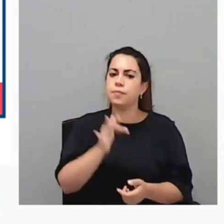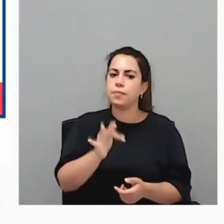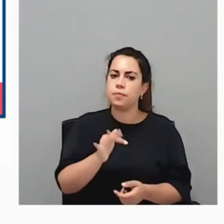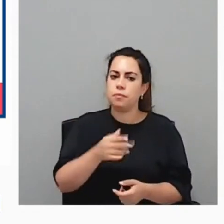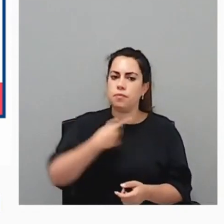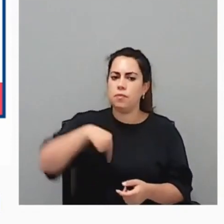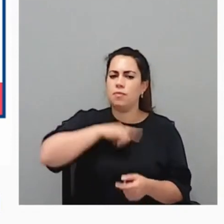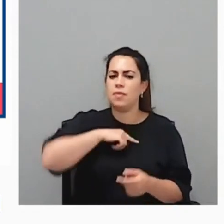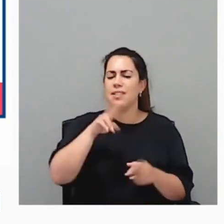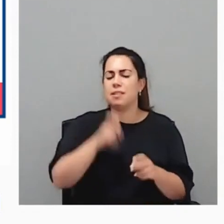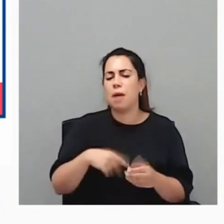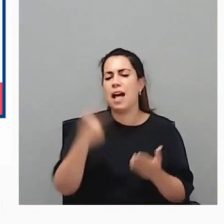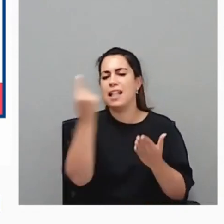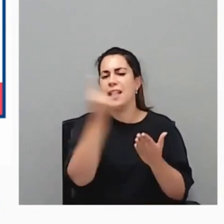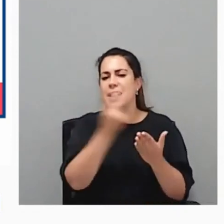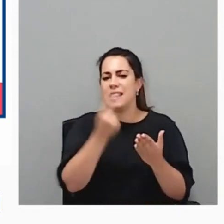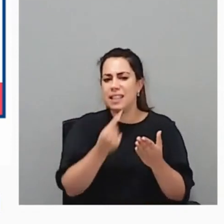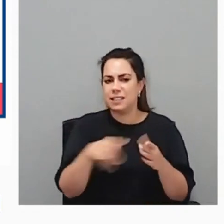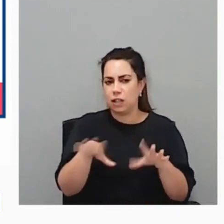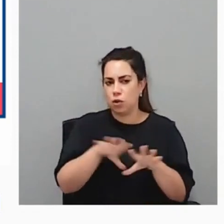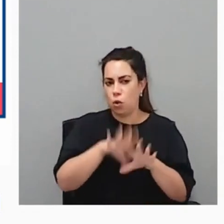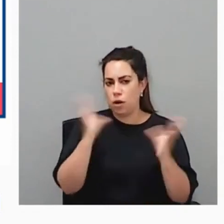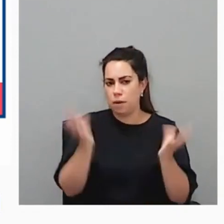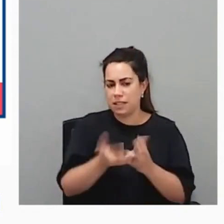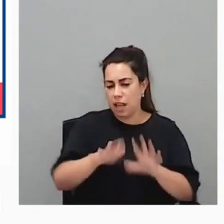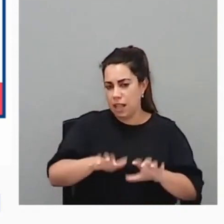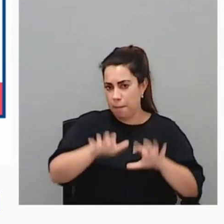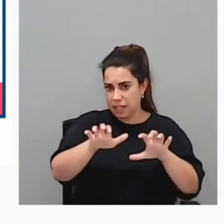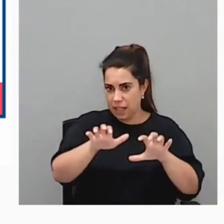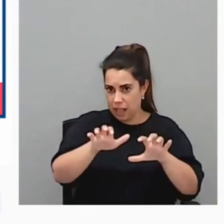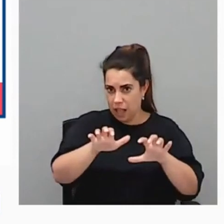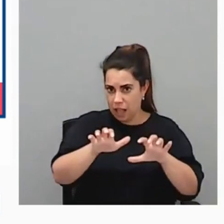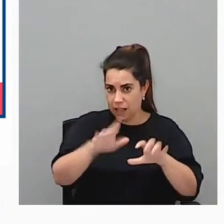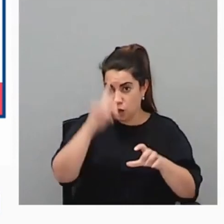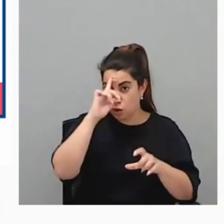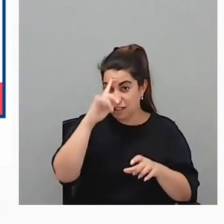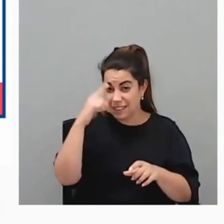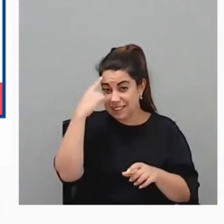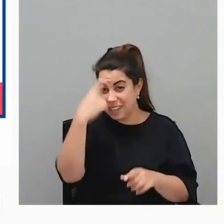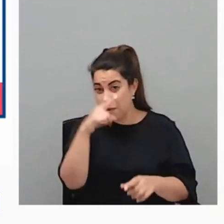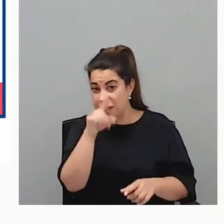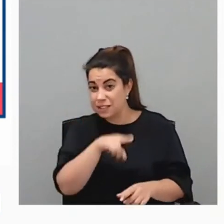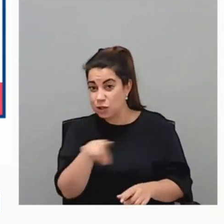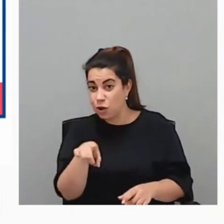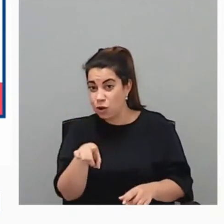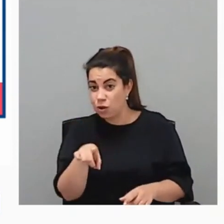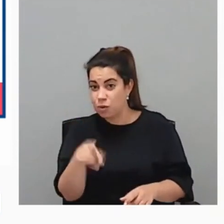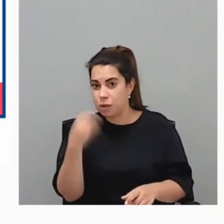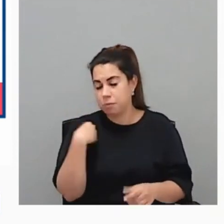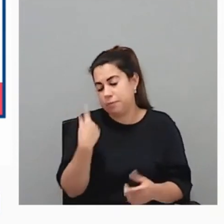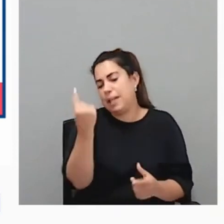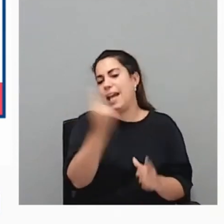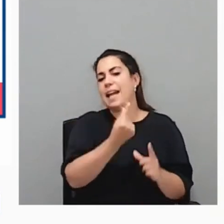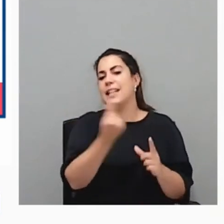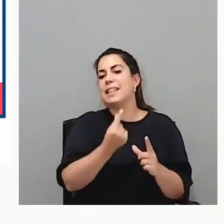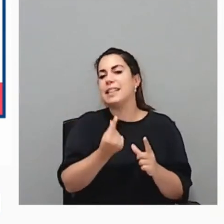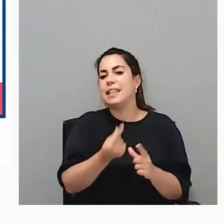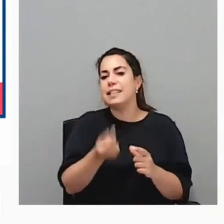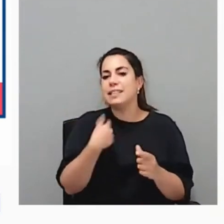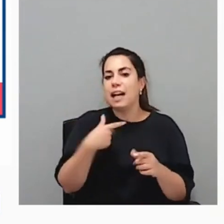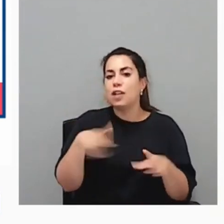diseño universal de aprendizaje, que no sé si sabéis lo que es, pero el diseño universal, yo que originalmente era arquitecta, es